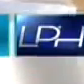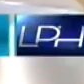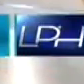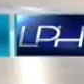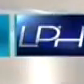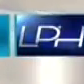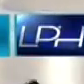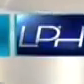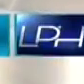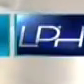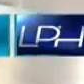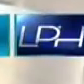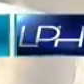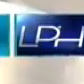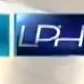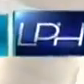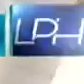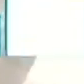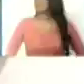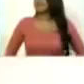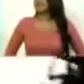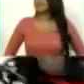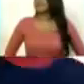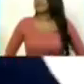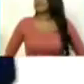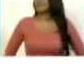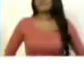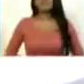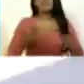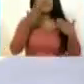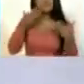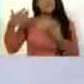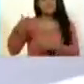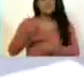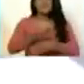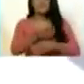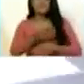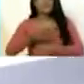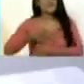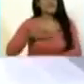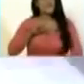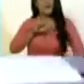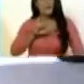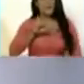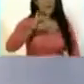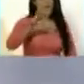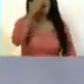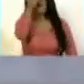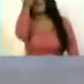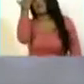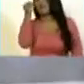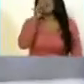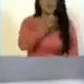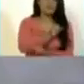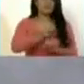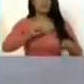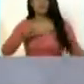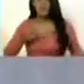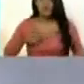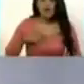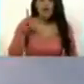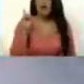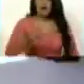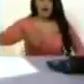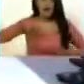al altar y decirte que te quiero, con ese amor que el gaitero jamás podría olvidar.